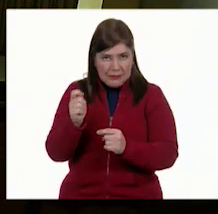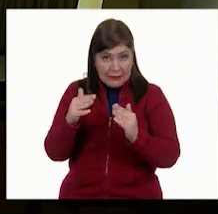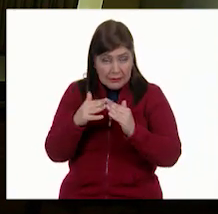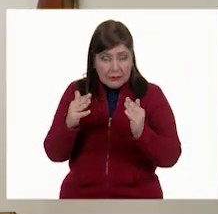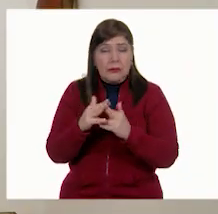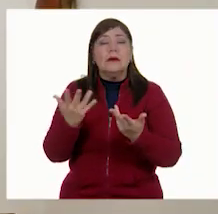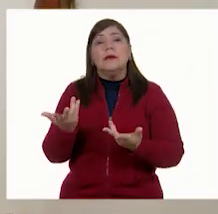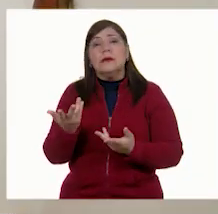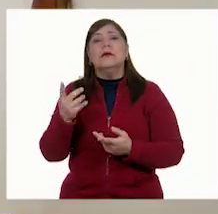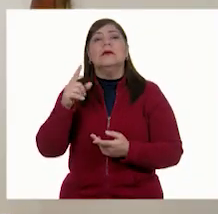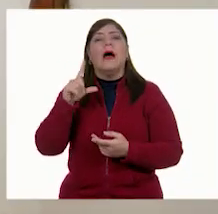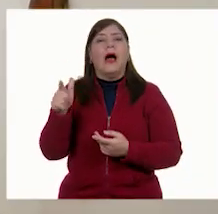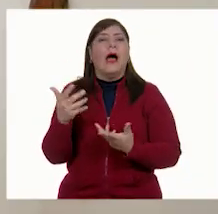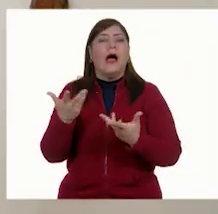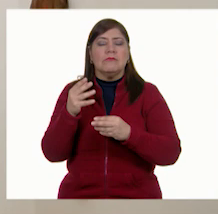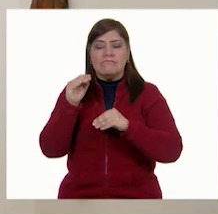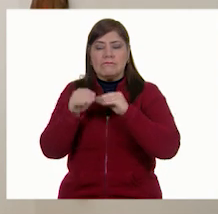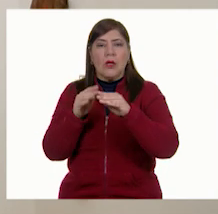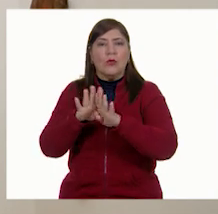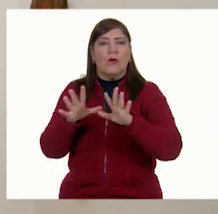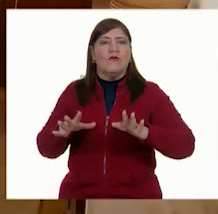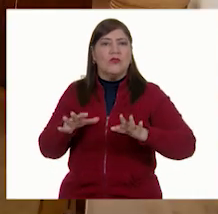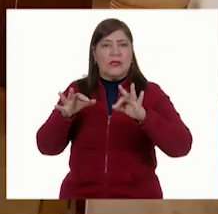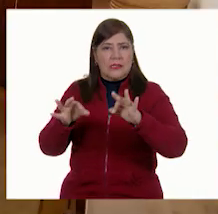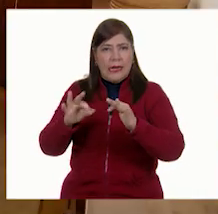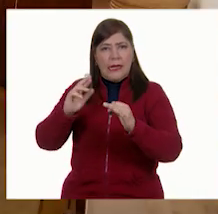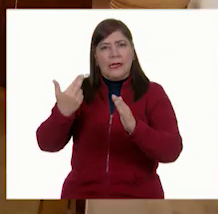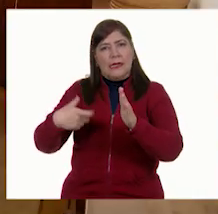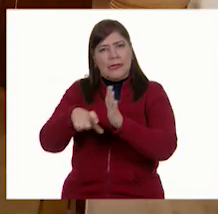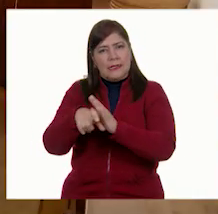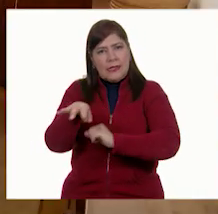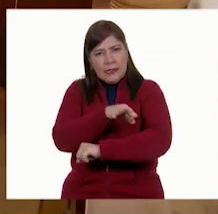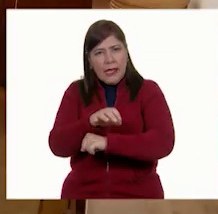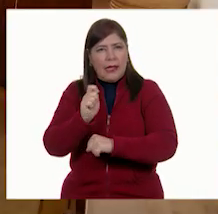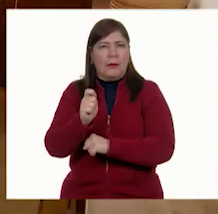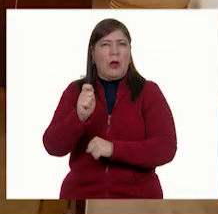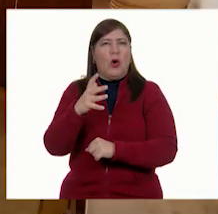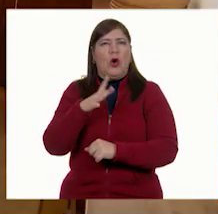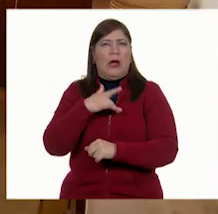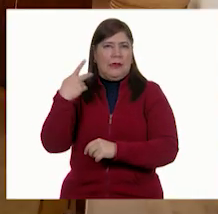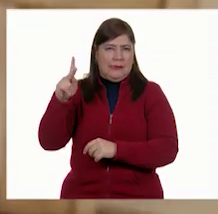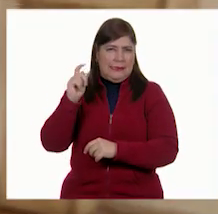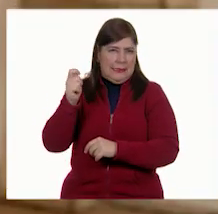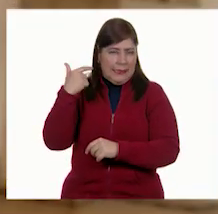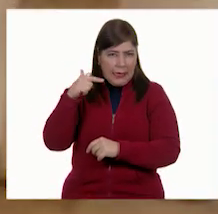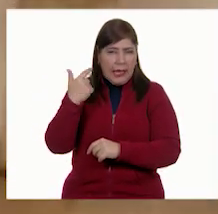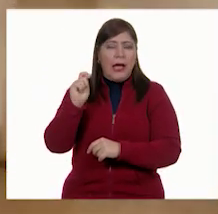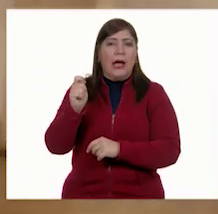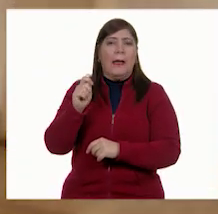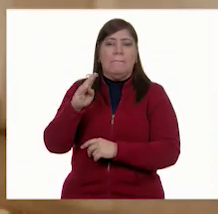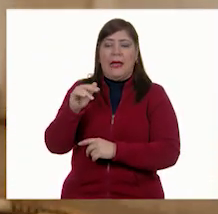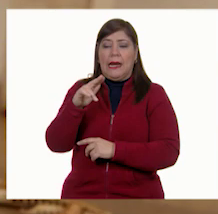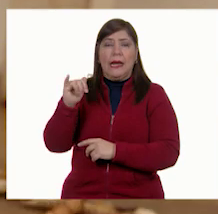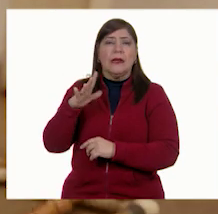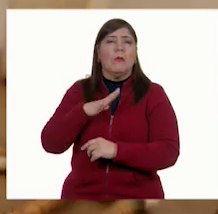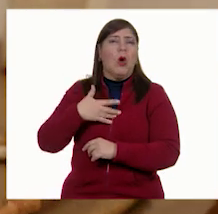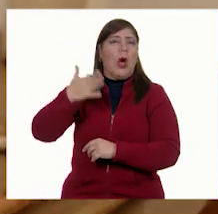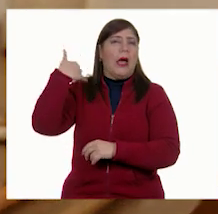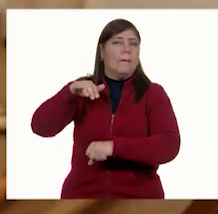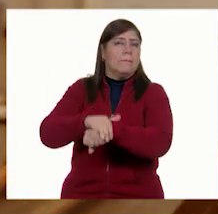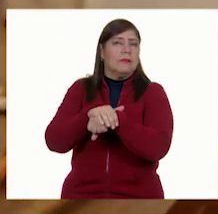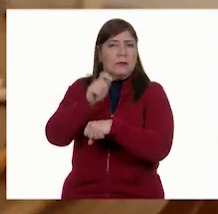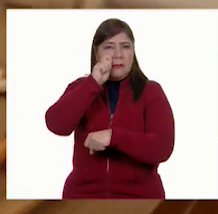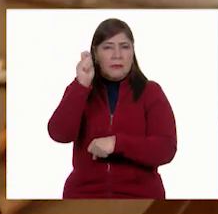se hizo la Fundación de Arquitectura Tapatía Luis Barragán, que la fundó un íntimo amigo de Luis Barragán, que es